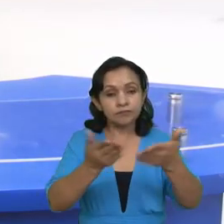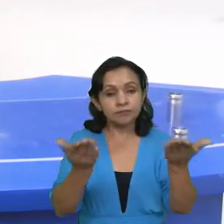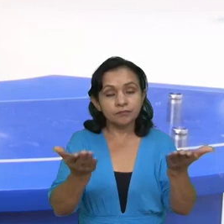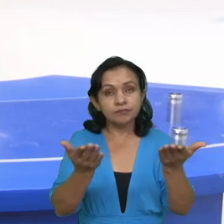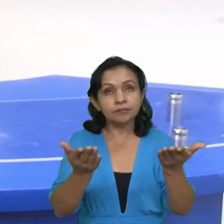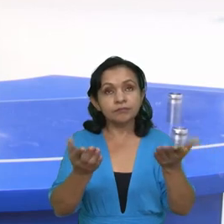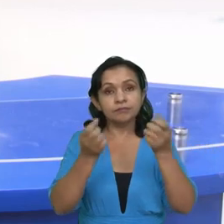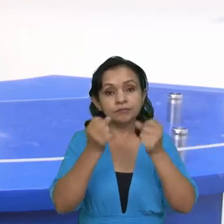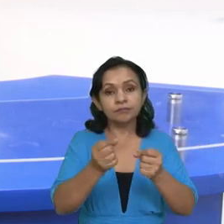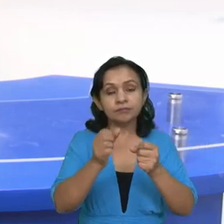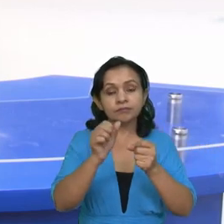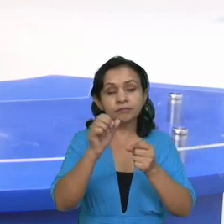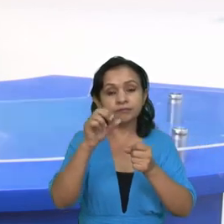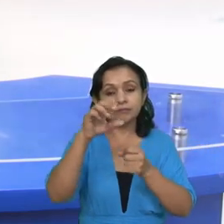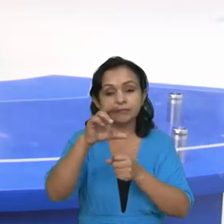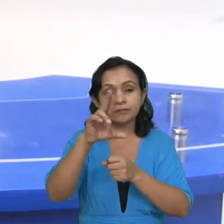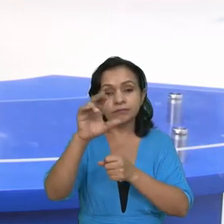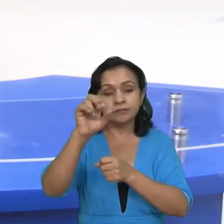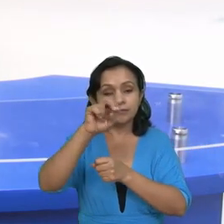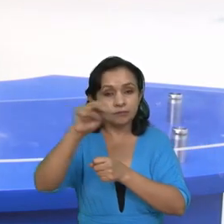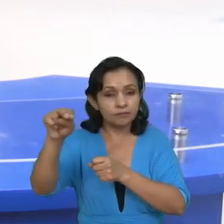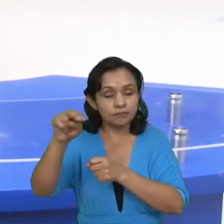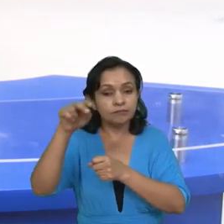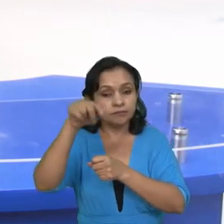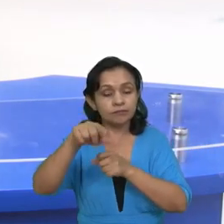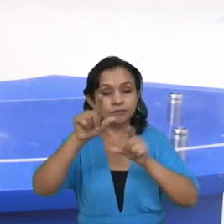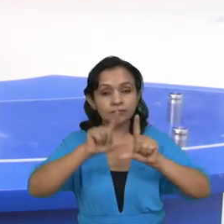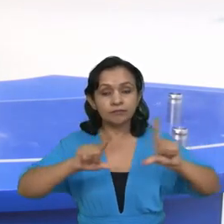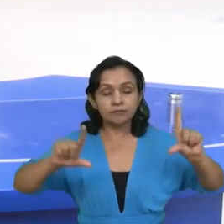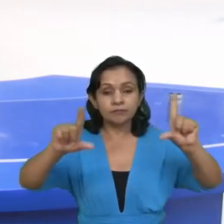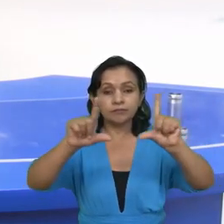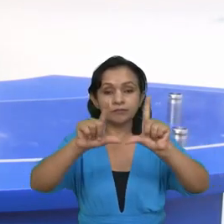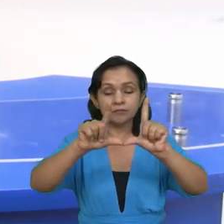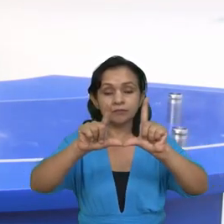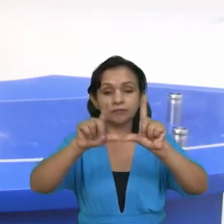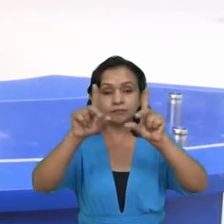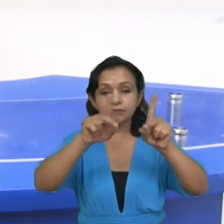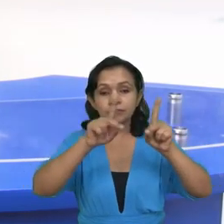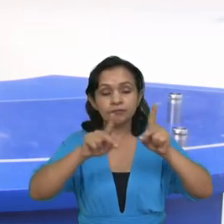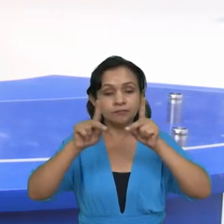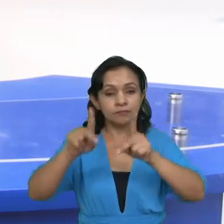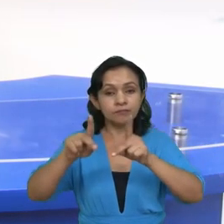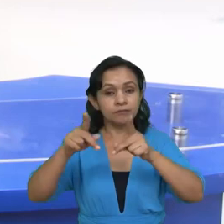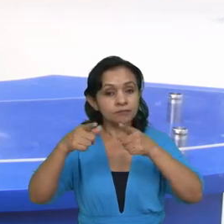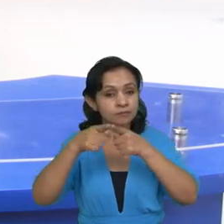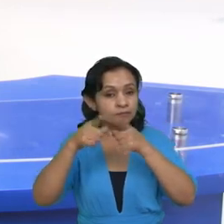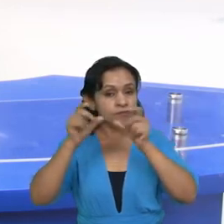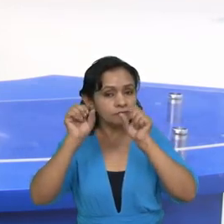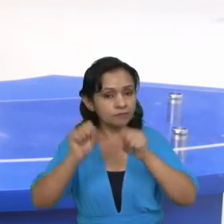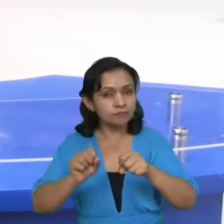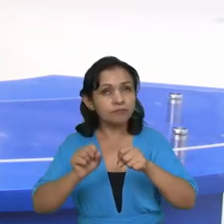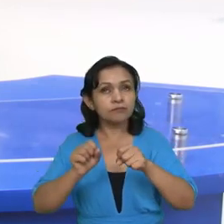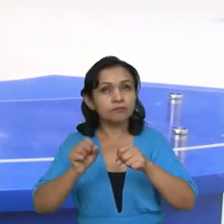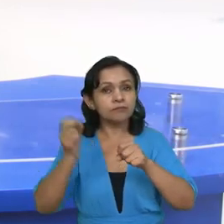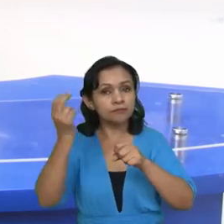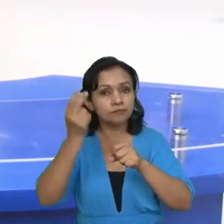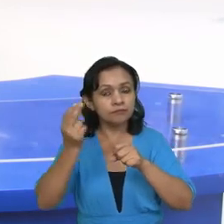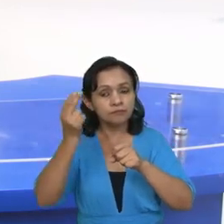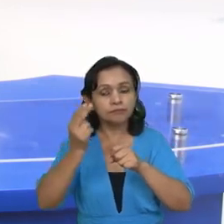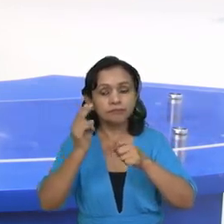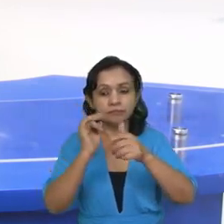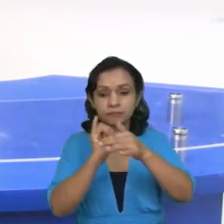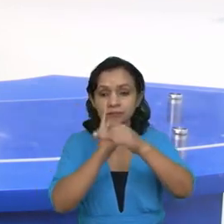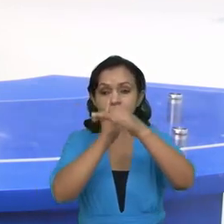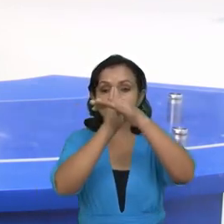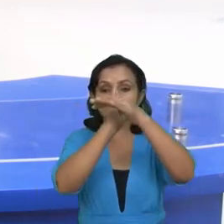al compañero no lo cual en este lugar donde los capitalinos también podrán hacer uso de una capilla